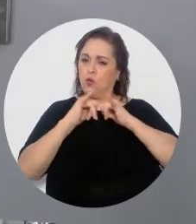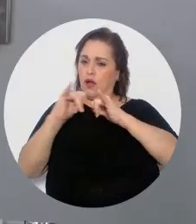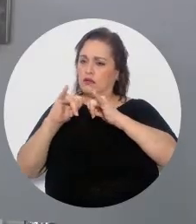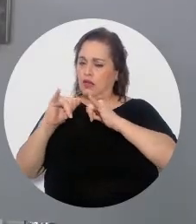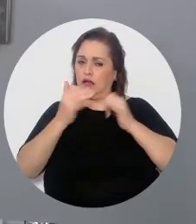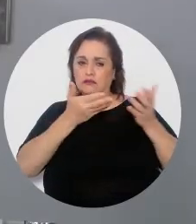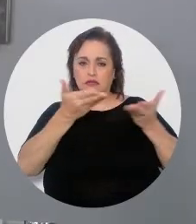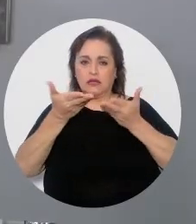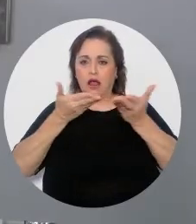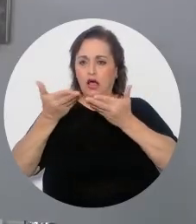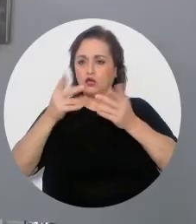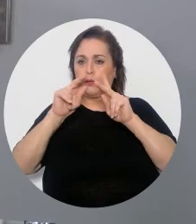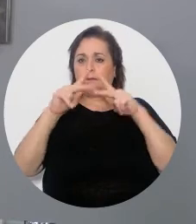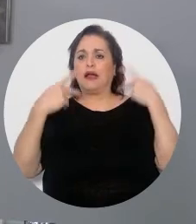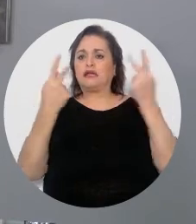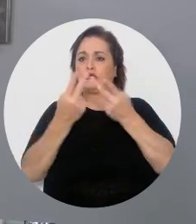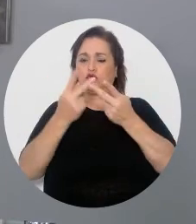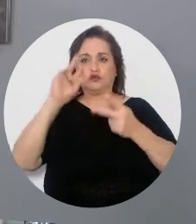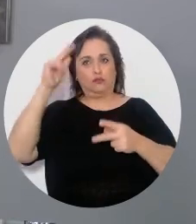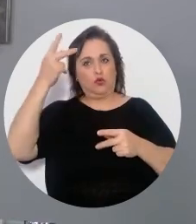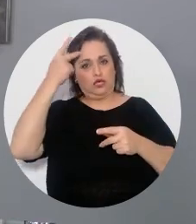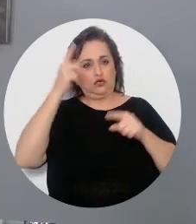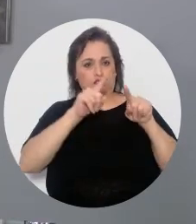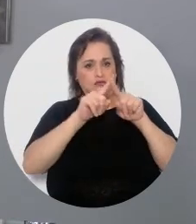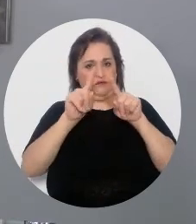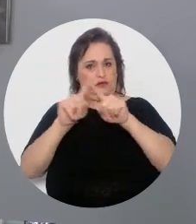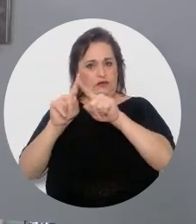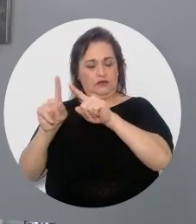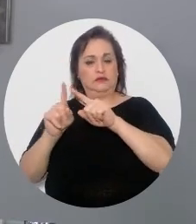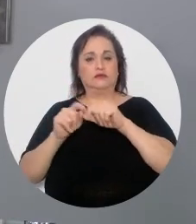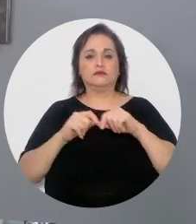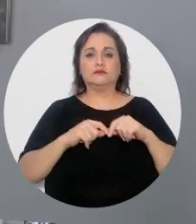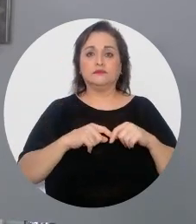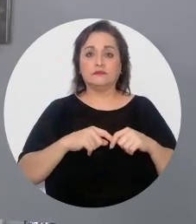trato igualitario a los partidos políticos.